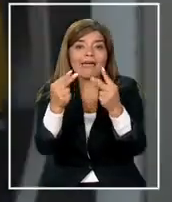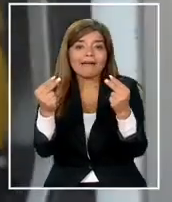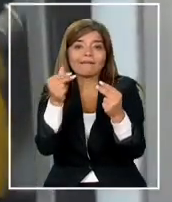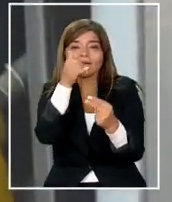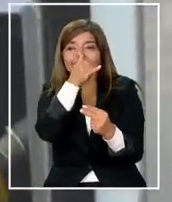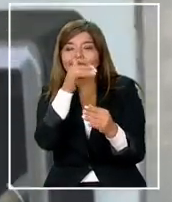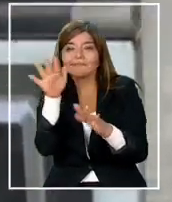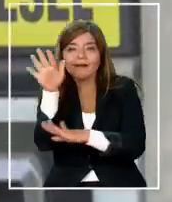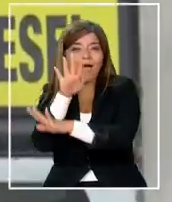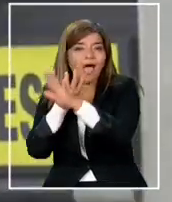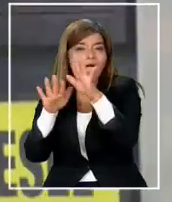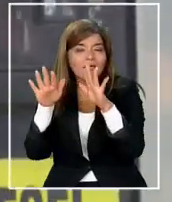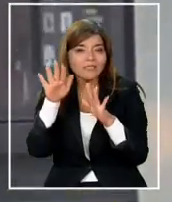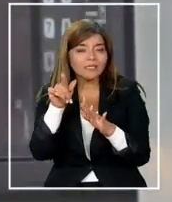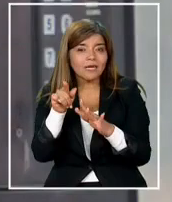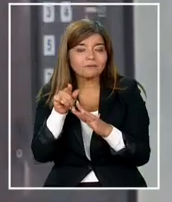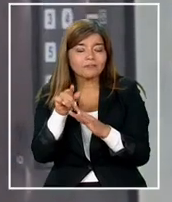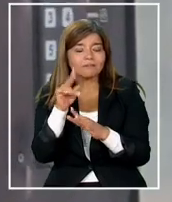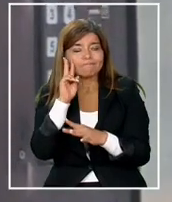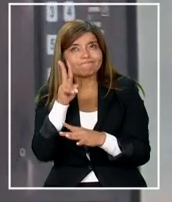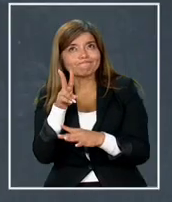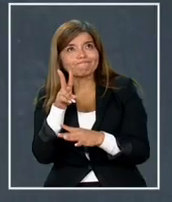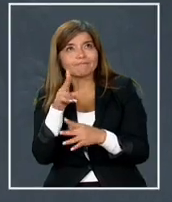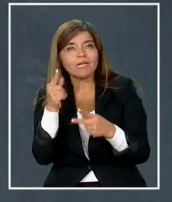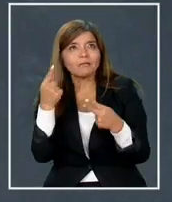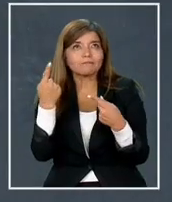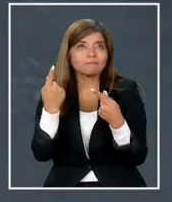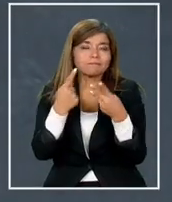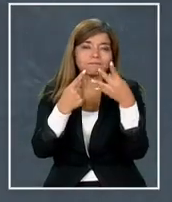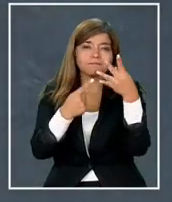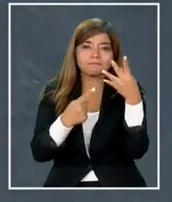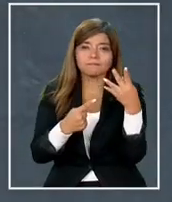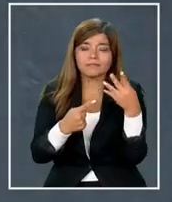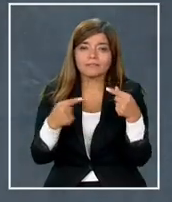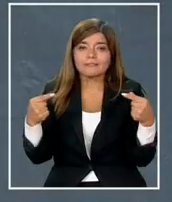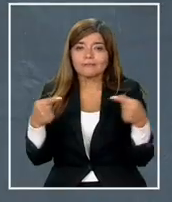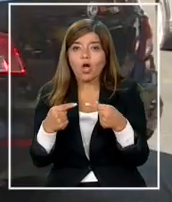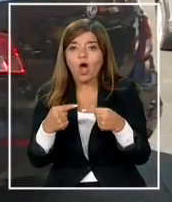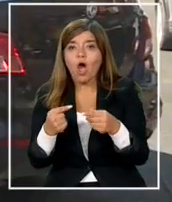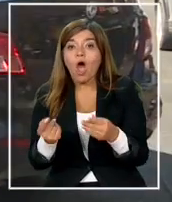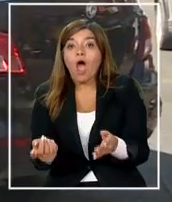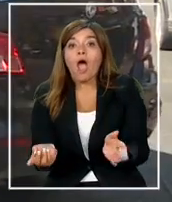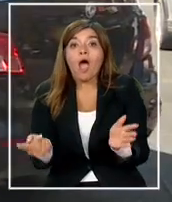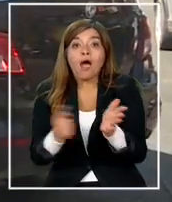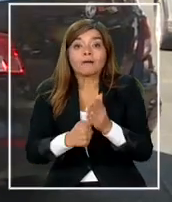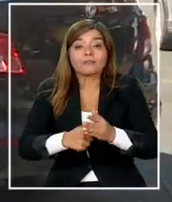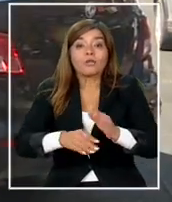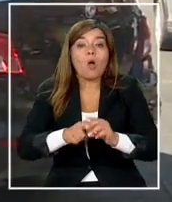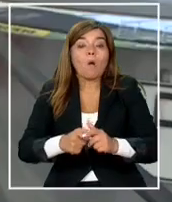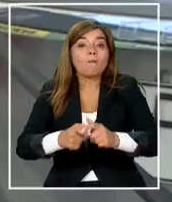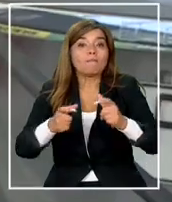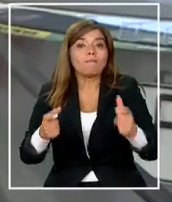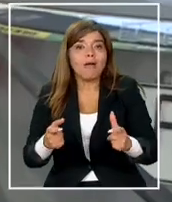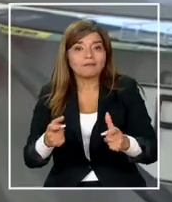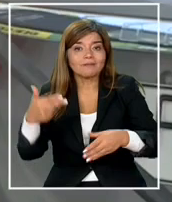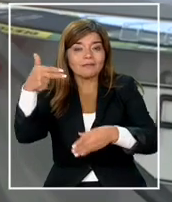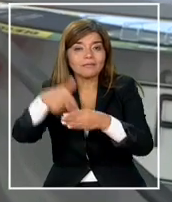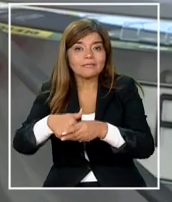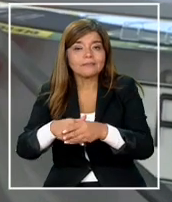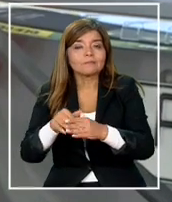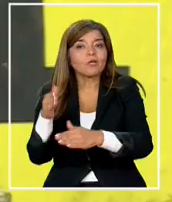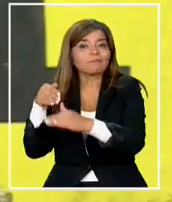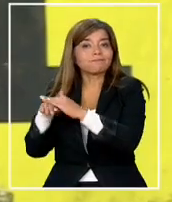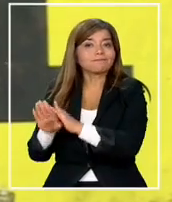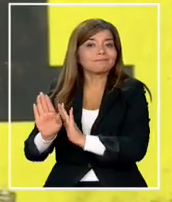aire. Son las dos miradas que se contraponen a la hora de debatir un aumento a los impuestos a los combustibles. Por ahora, la idea está guardada